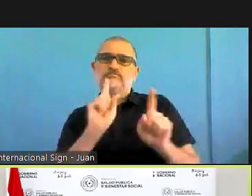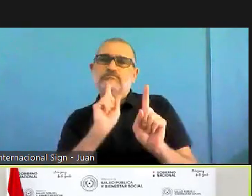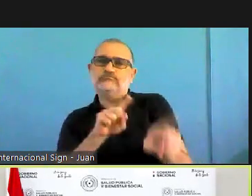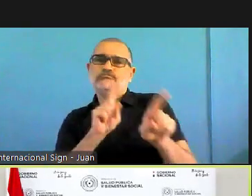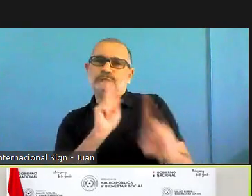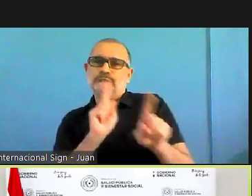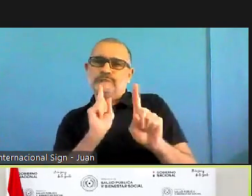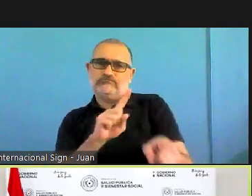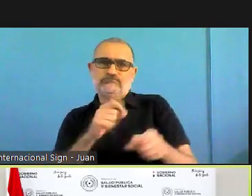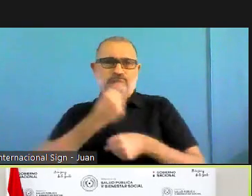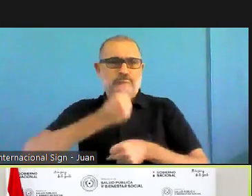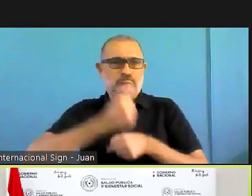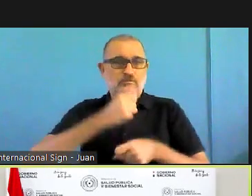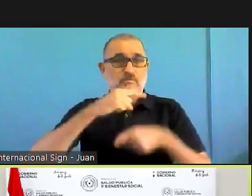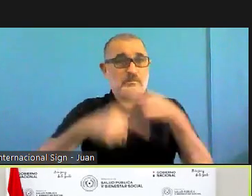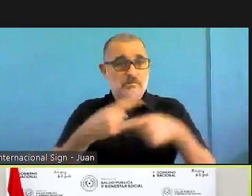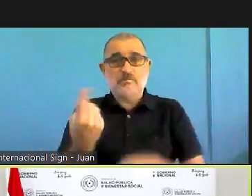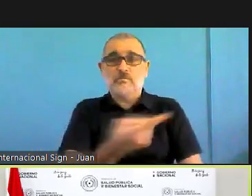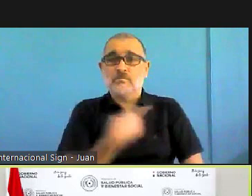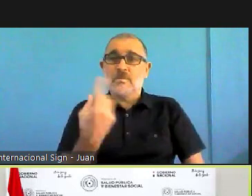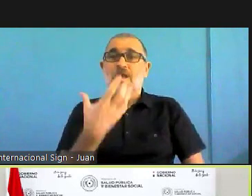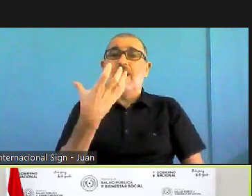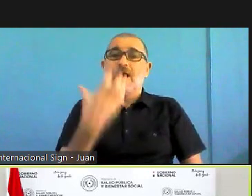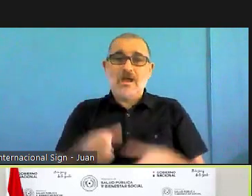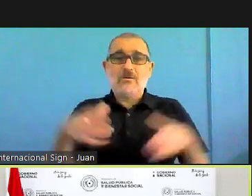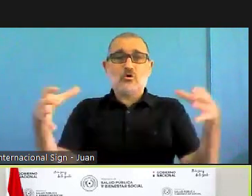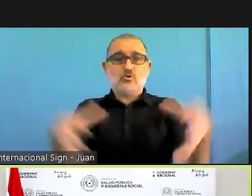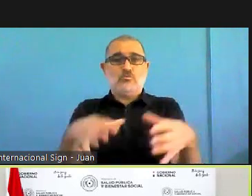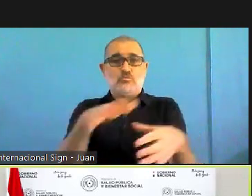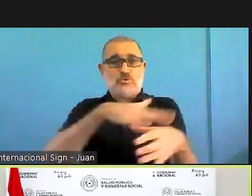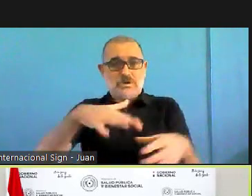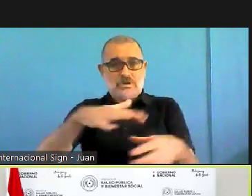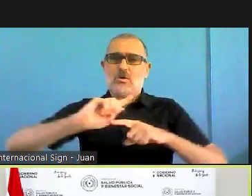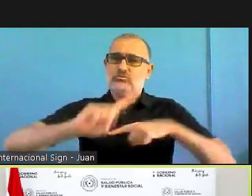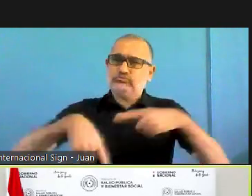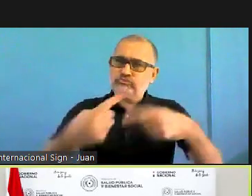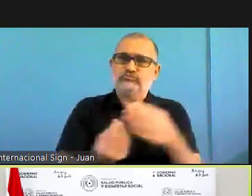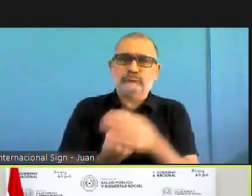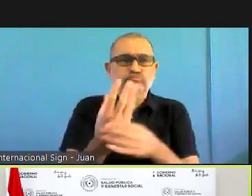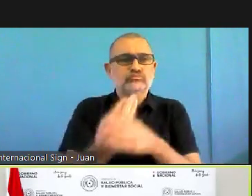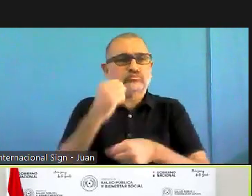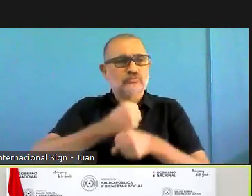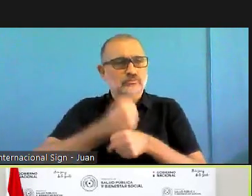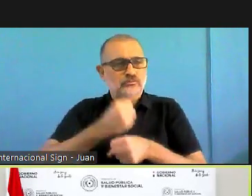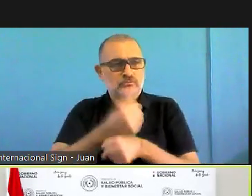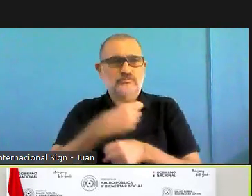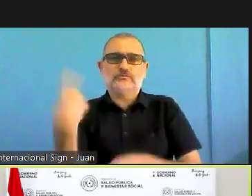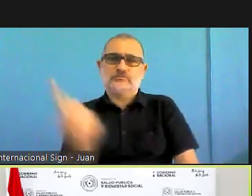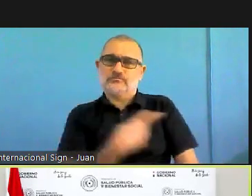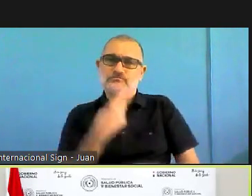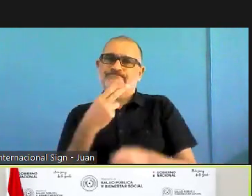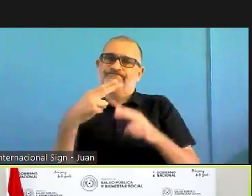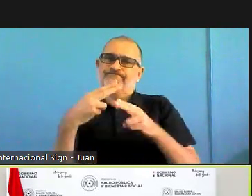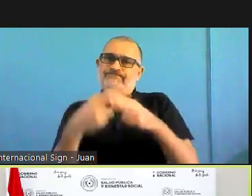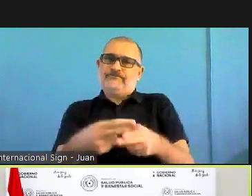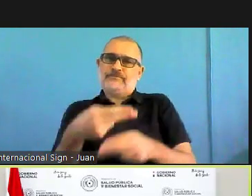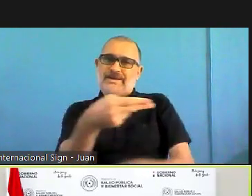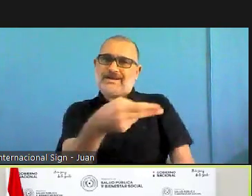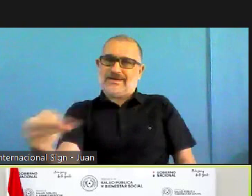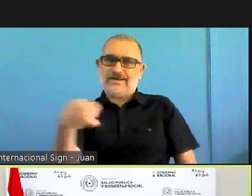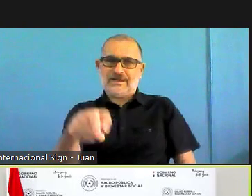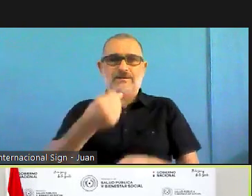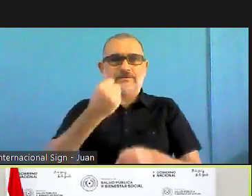la estrategia de atención primaria. El modelo de cuidados crónicos se enfoca de manera integral a las enfermedades crónicas y a los factores de